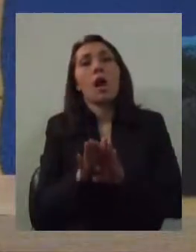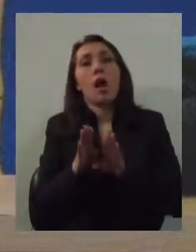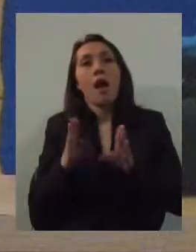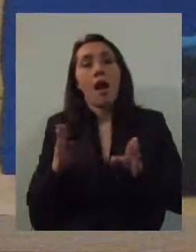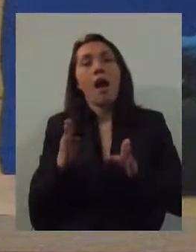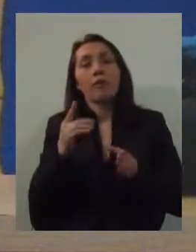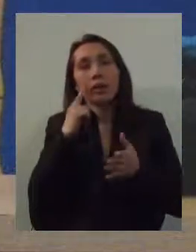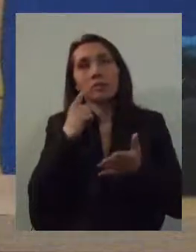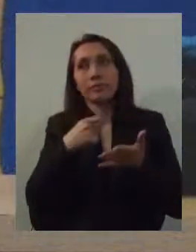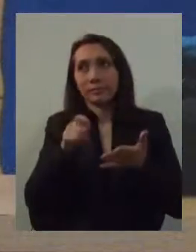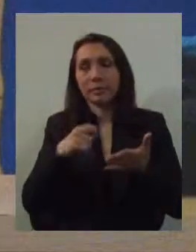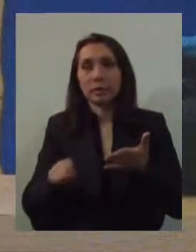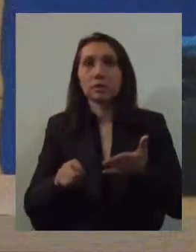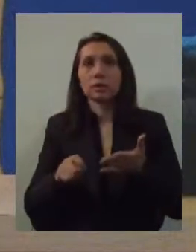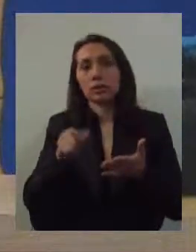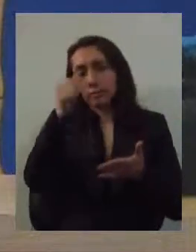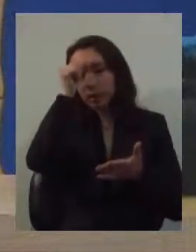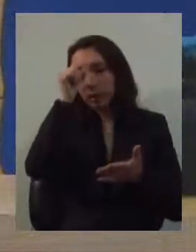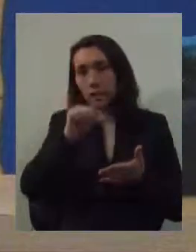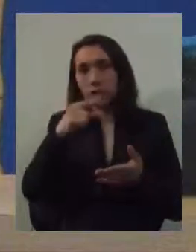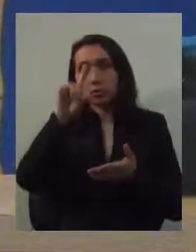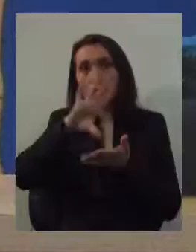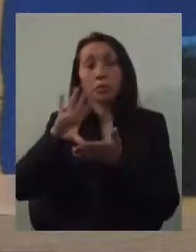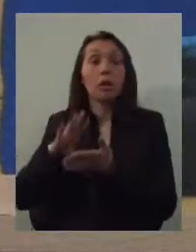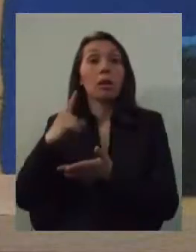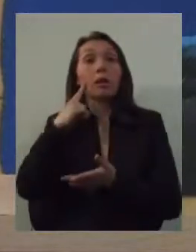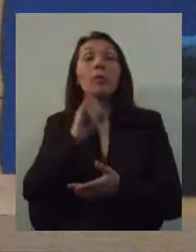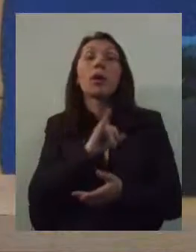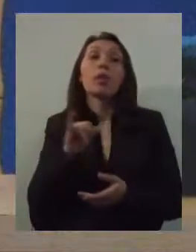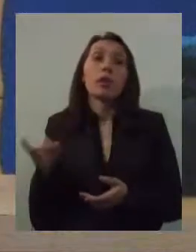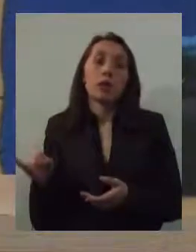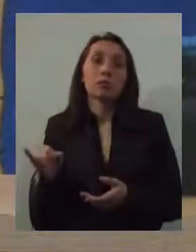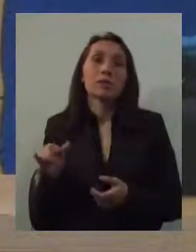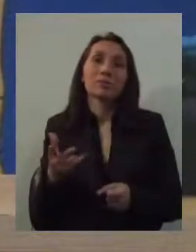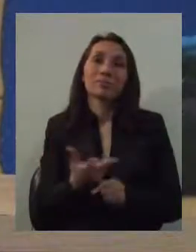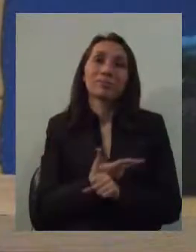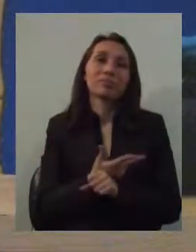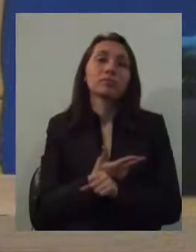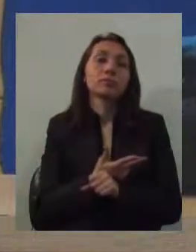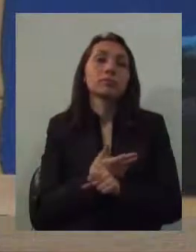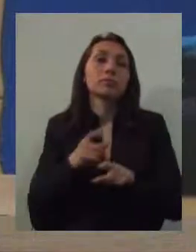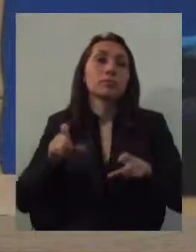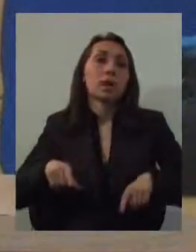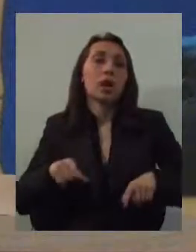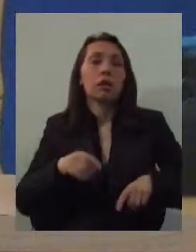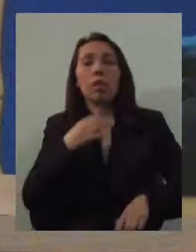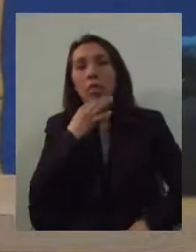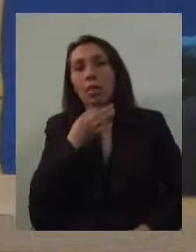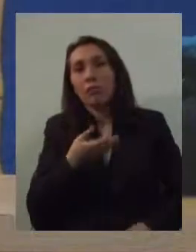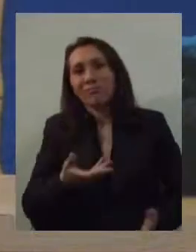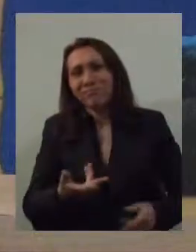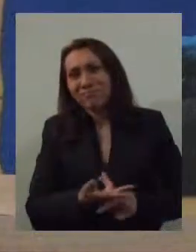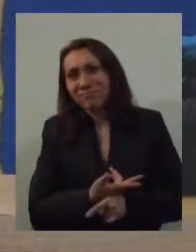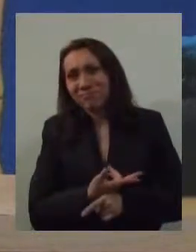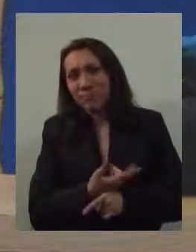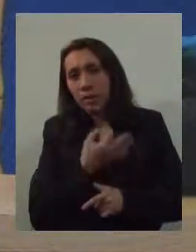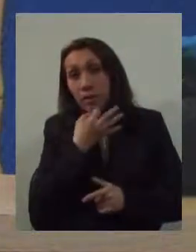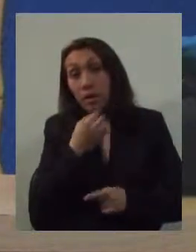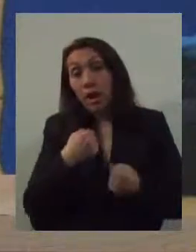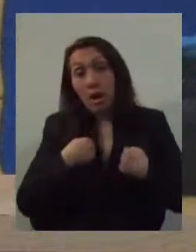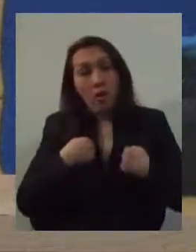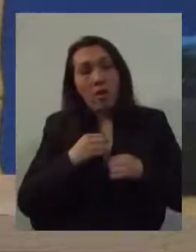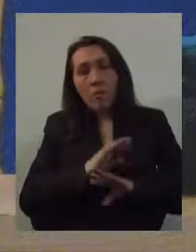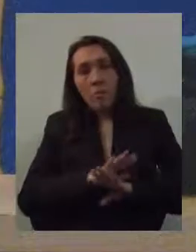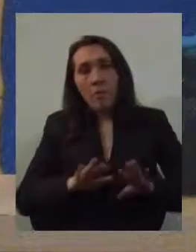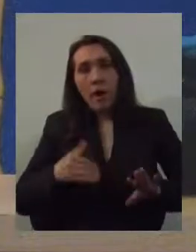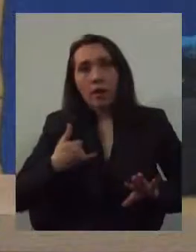al reconocimiento de sentencias extranjeras. Pero después embarra la cancha porque dice una cosa terrible, que a mí me parece